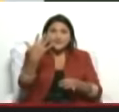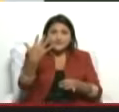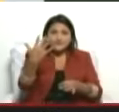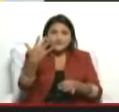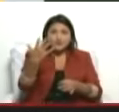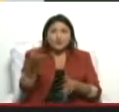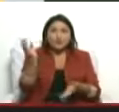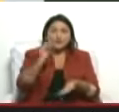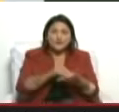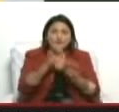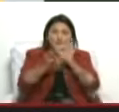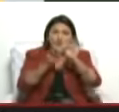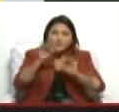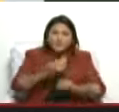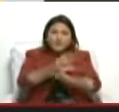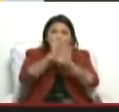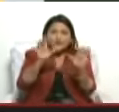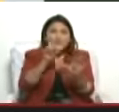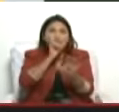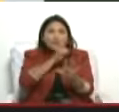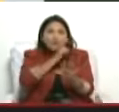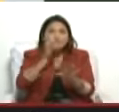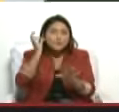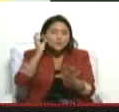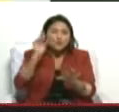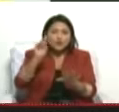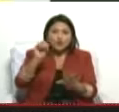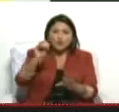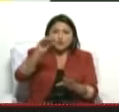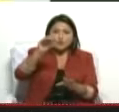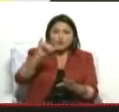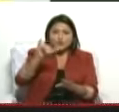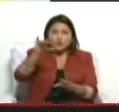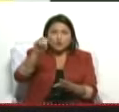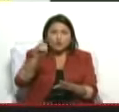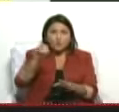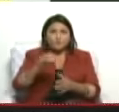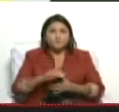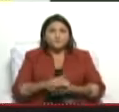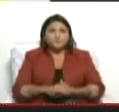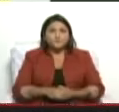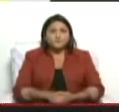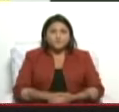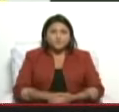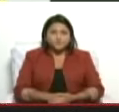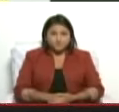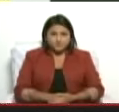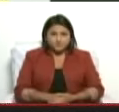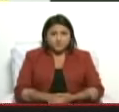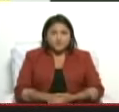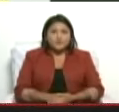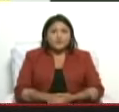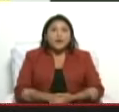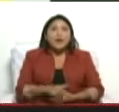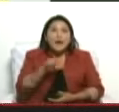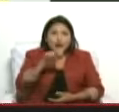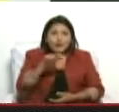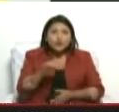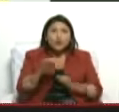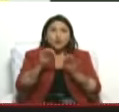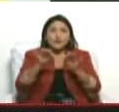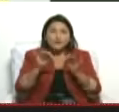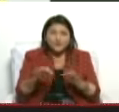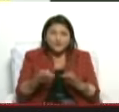mencionada podemos ver por favor en la página 5 otro avance donde concretamente